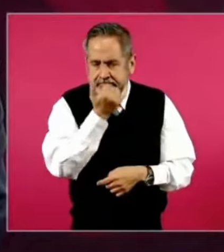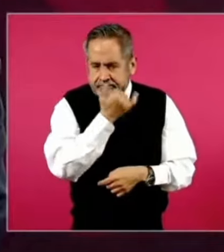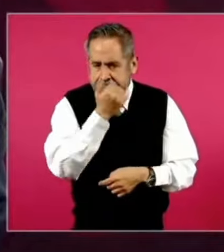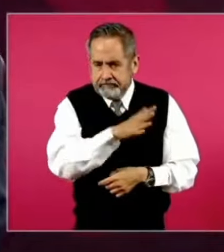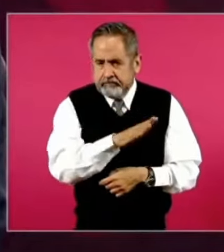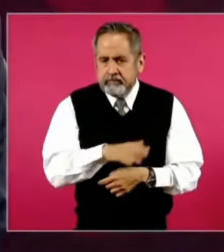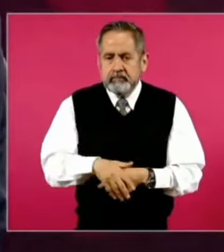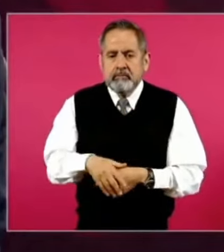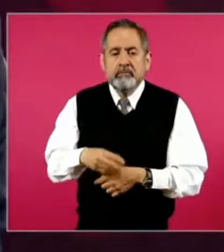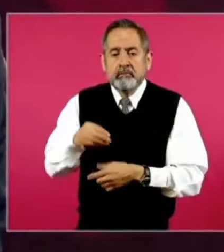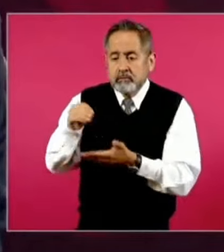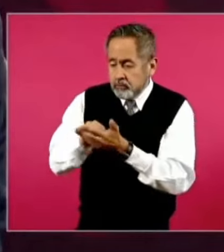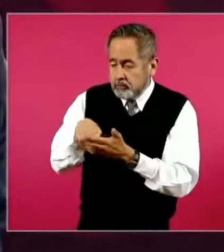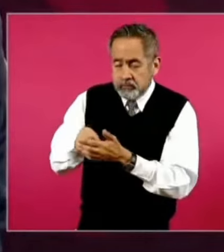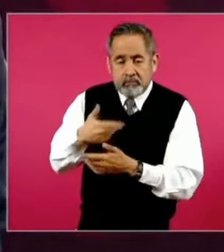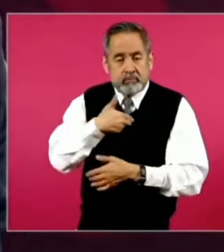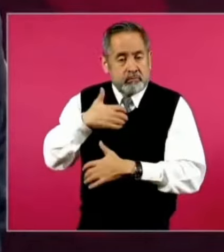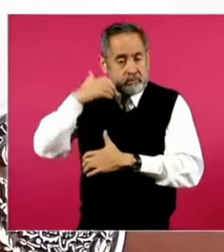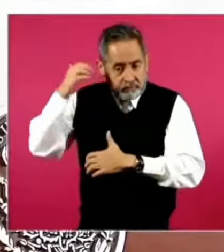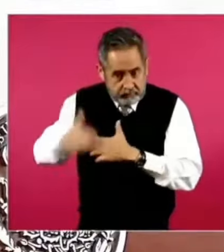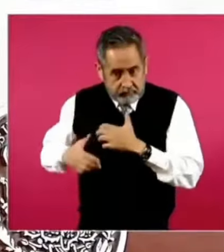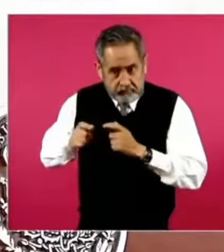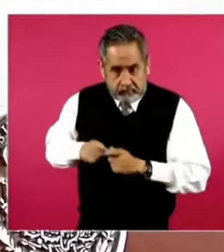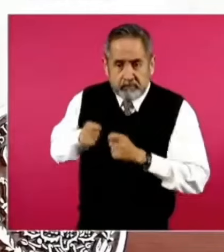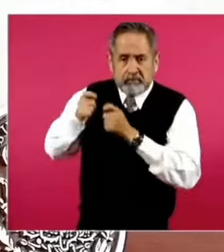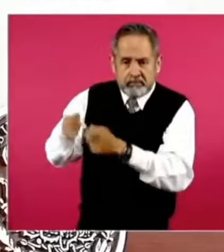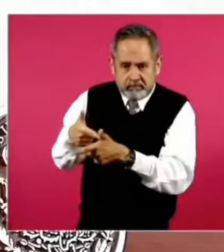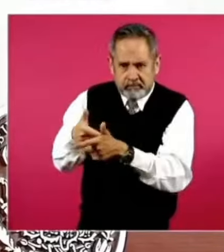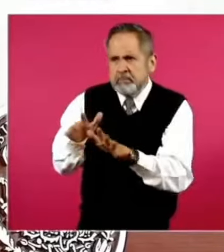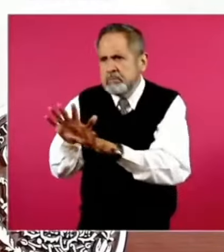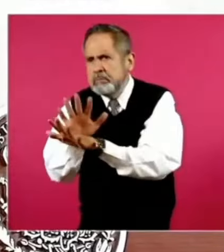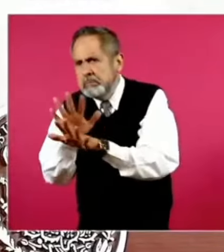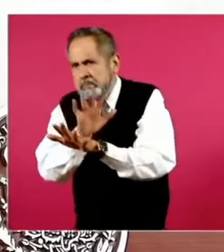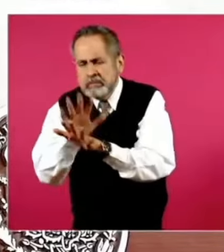Va a haber continuidad con cambio.